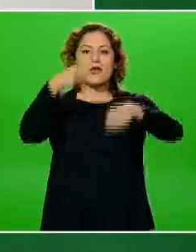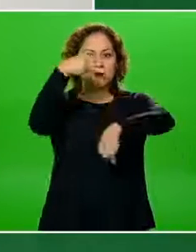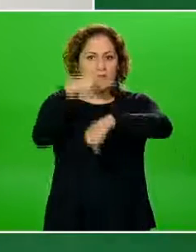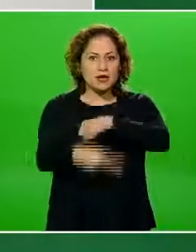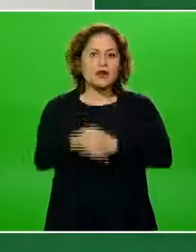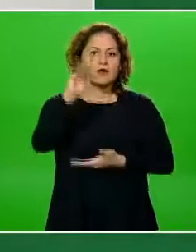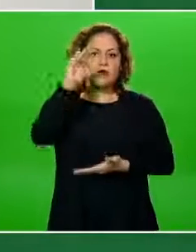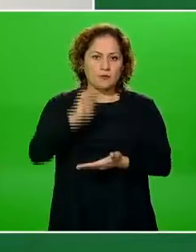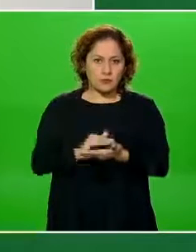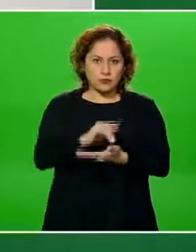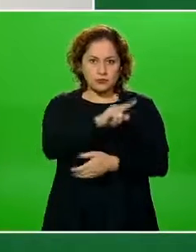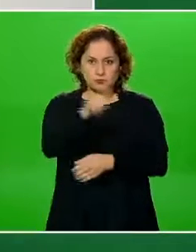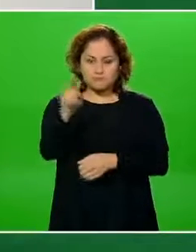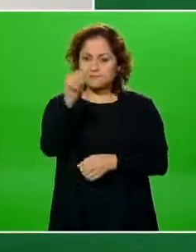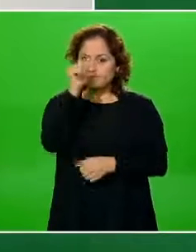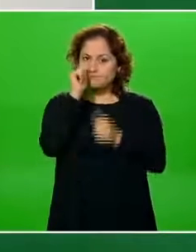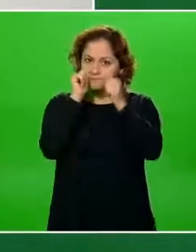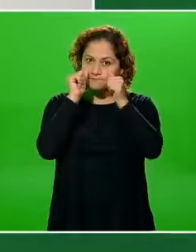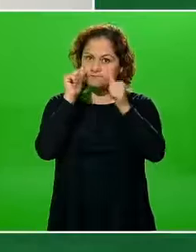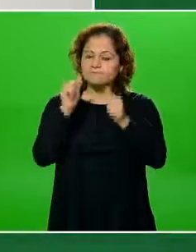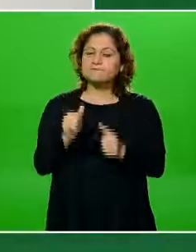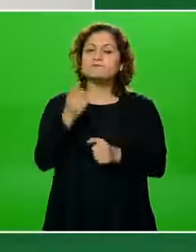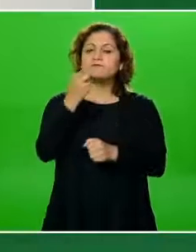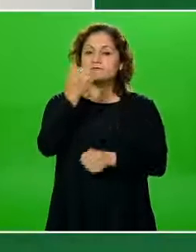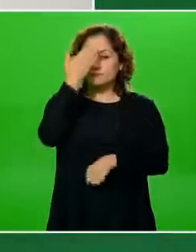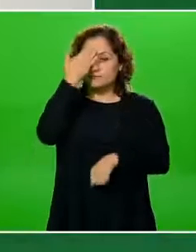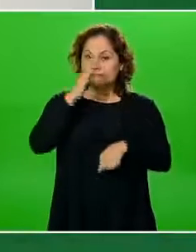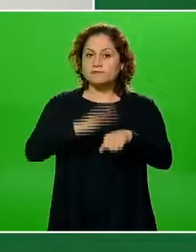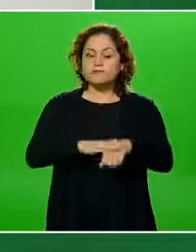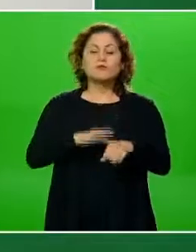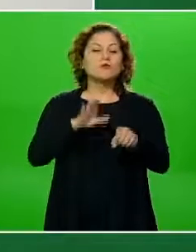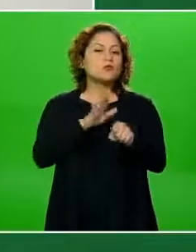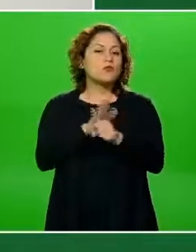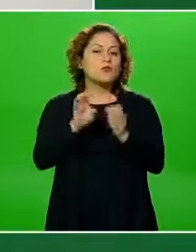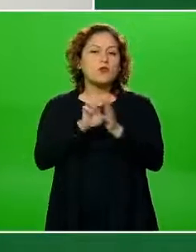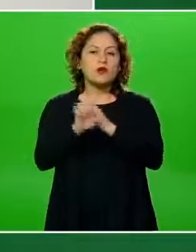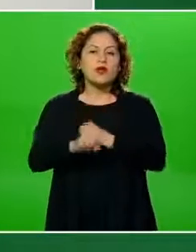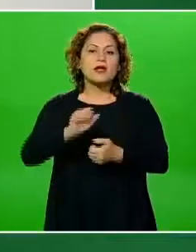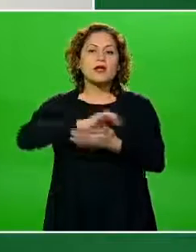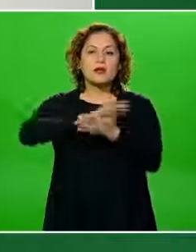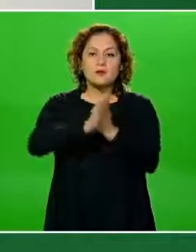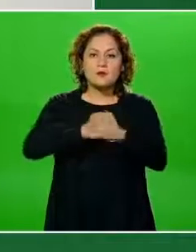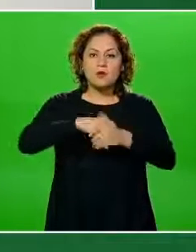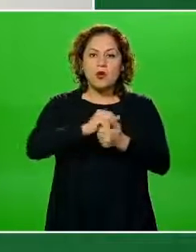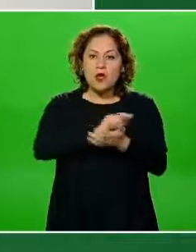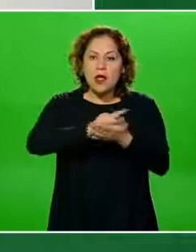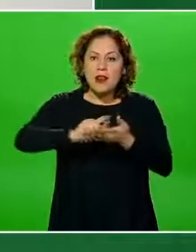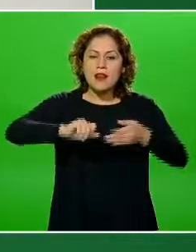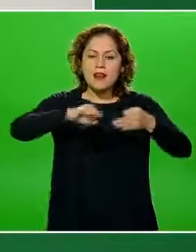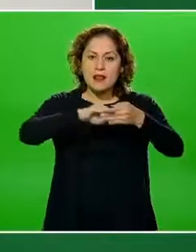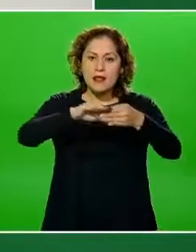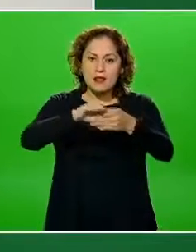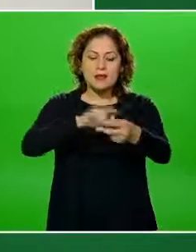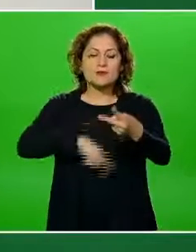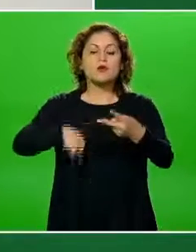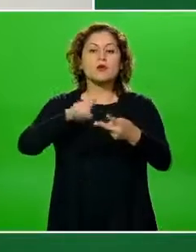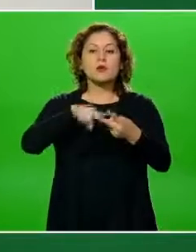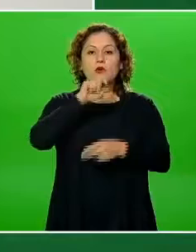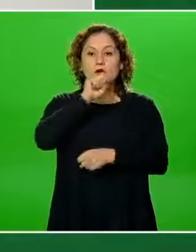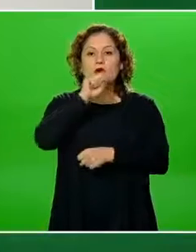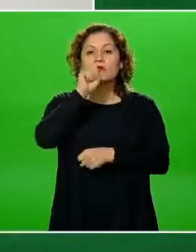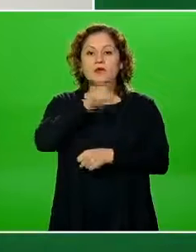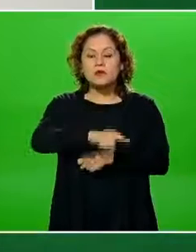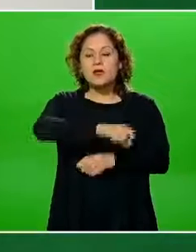nuevamente recordar el lavado de manos, ¿verdad?, el estornudo o tos de etiqueta, recordar que se hace con la cara interna